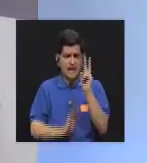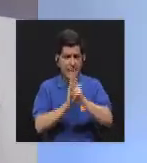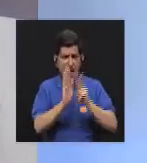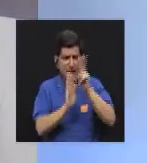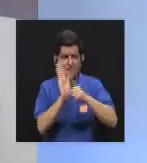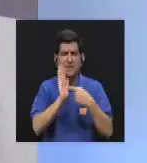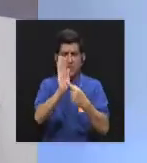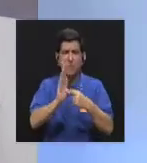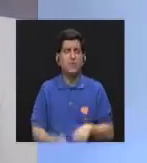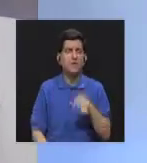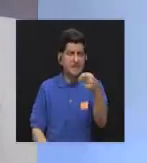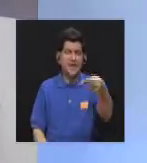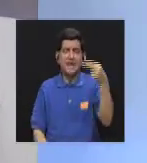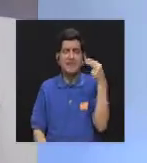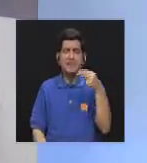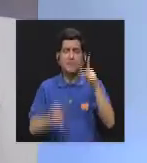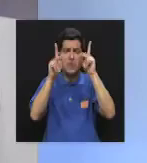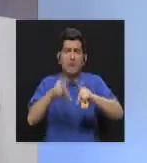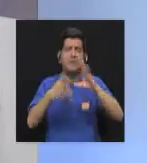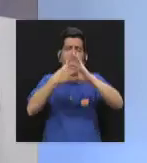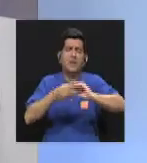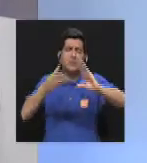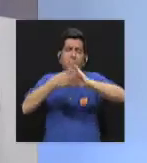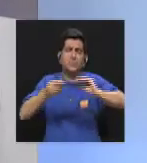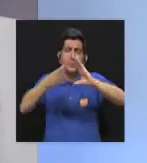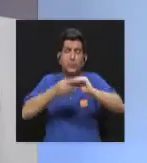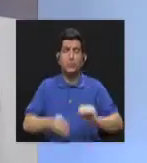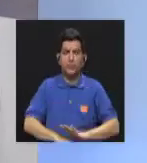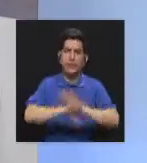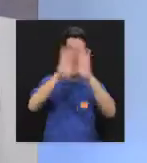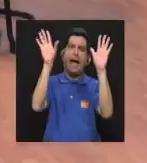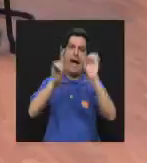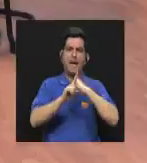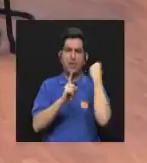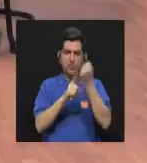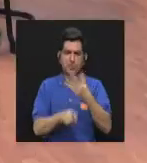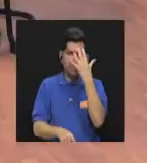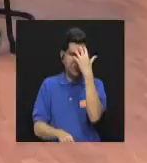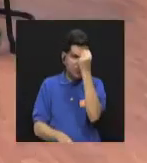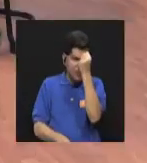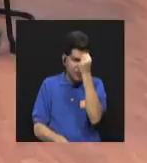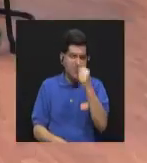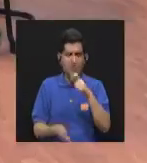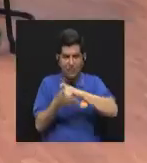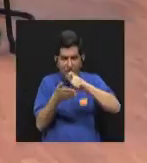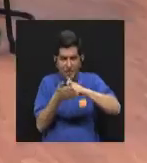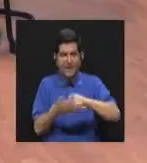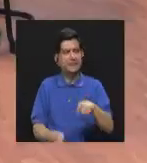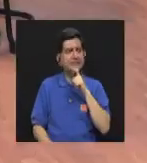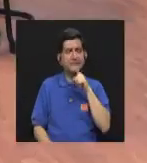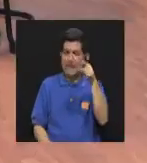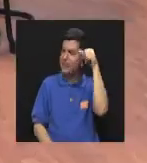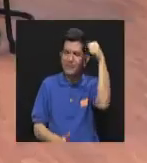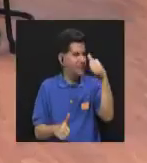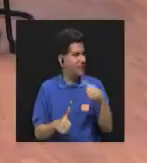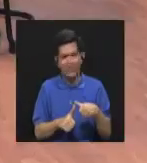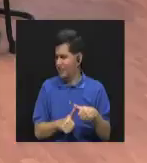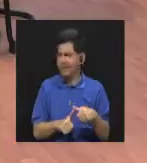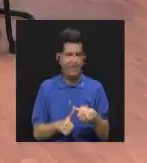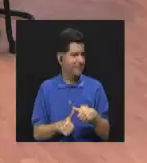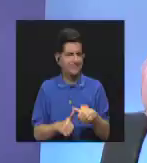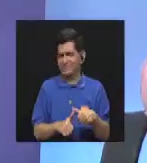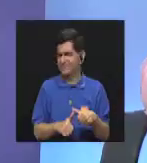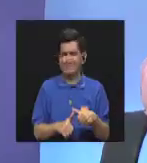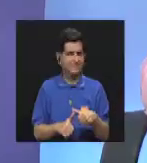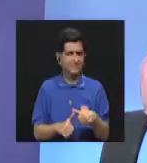que ellos están contando. Claro. Que, ¿verdad? Claro, porque el asunto de la memoria es complicado, porque ellos no se acordaban.